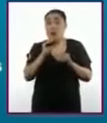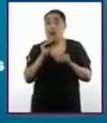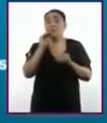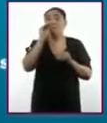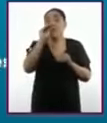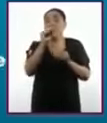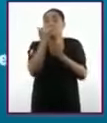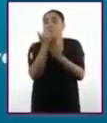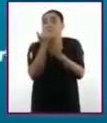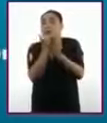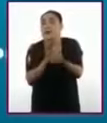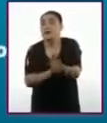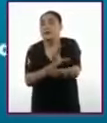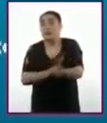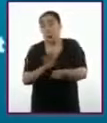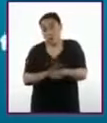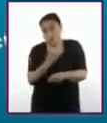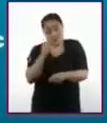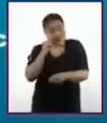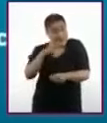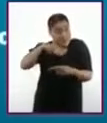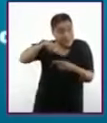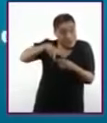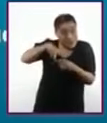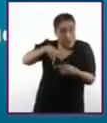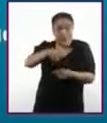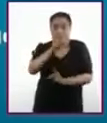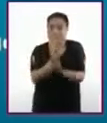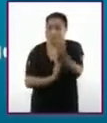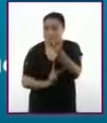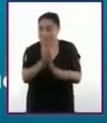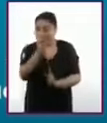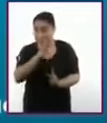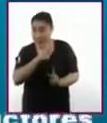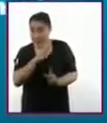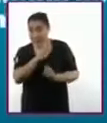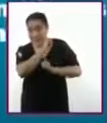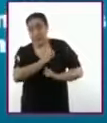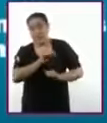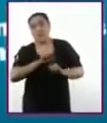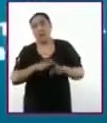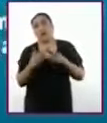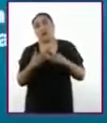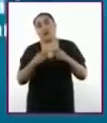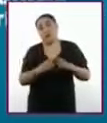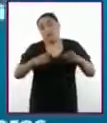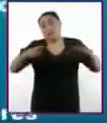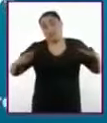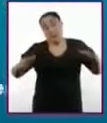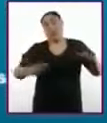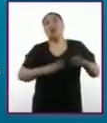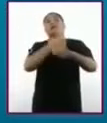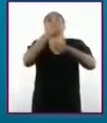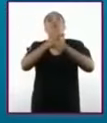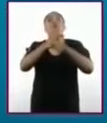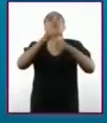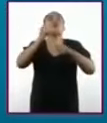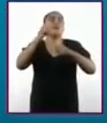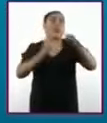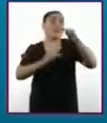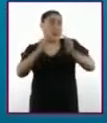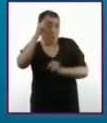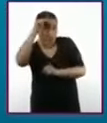Por ello, la base de la pirámide donde están los productores, es decir, las plantas, es la más grande, mientras que el siguiente nivel con los conejos es